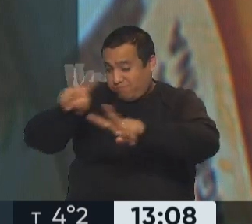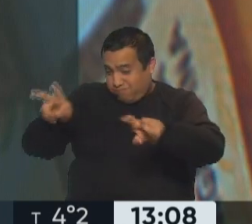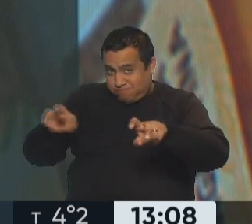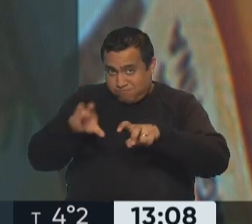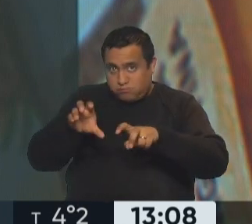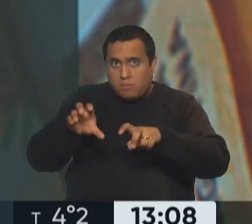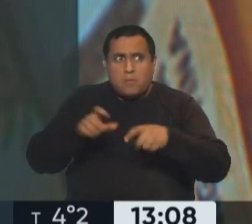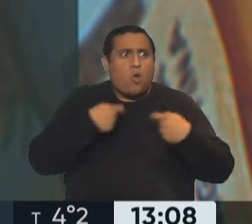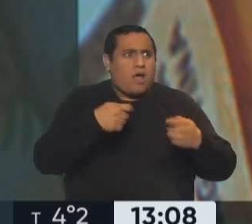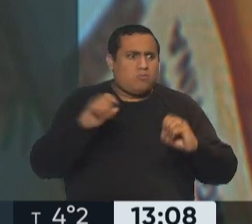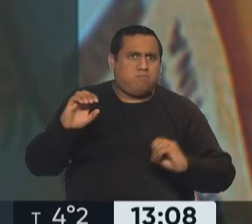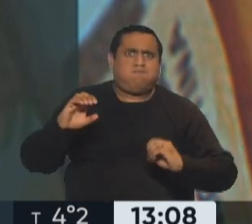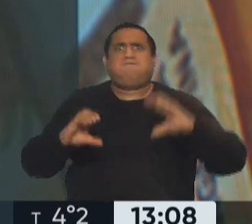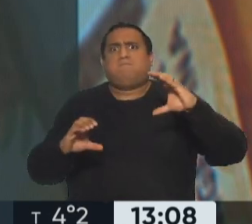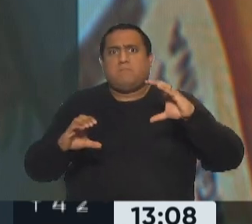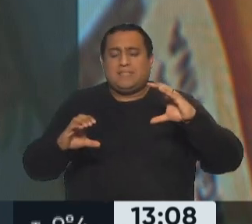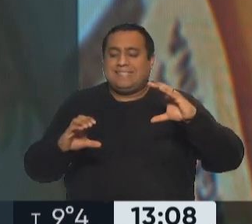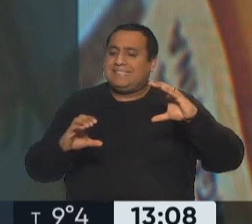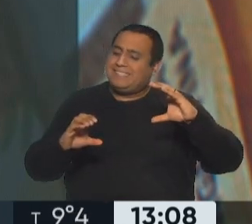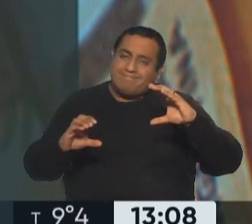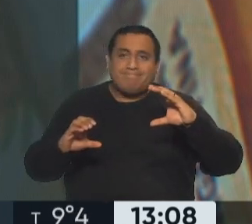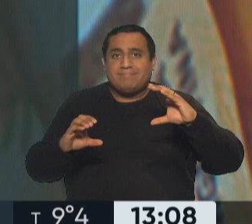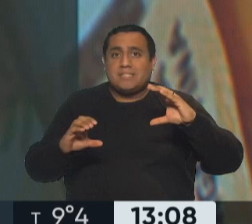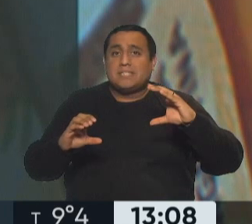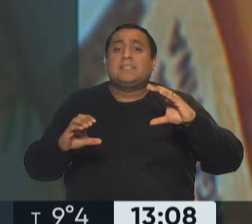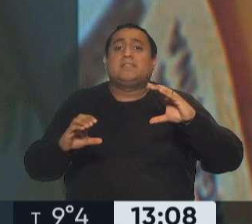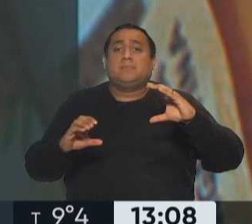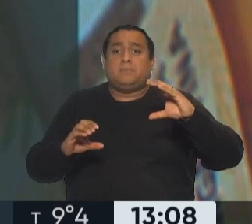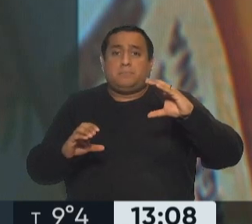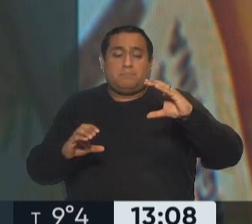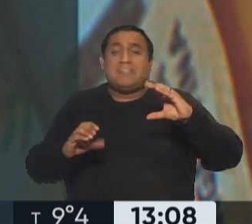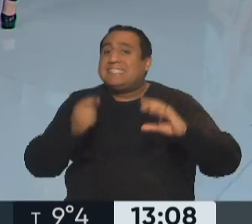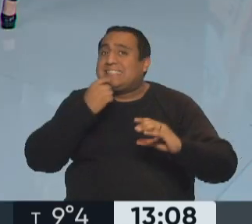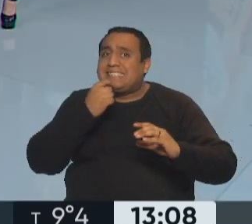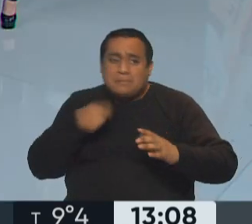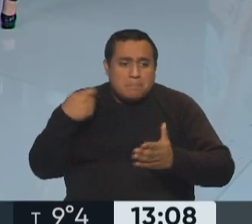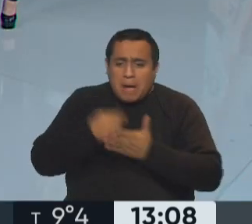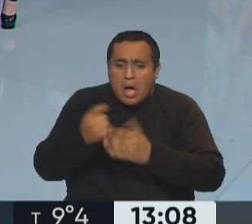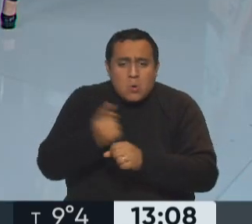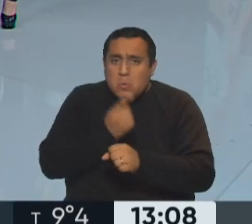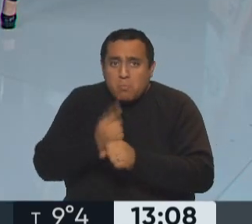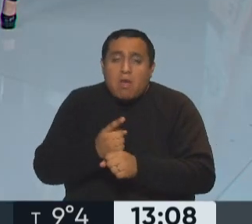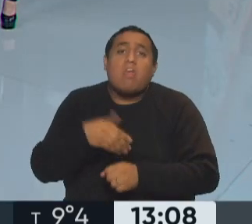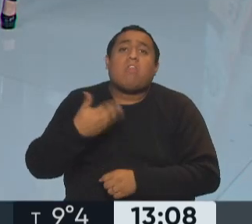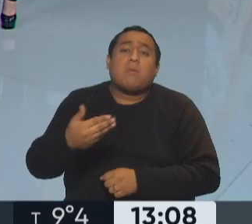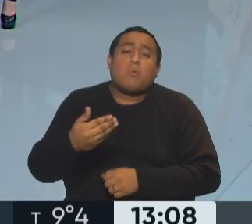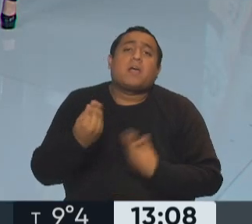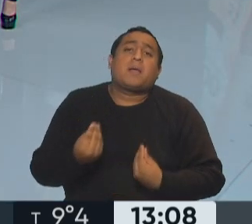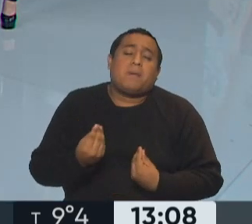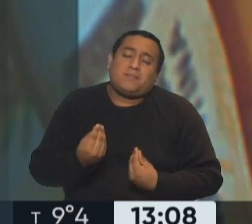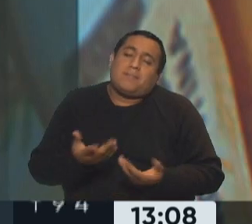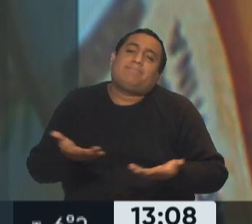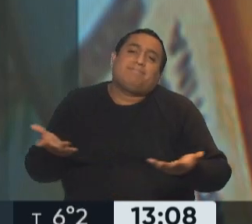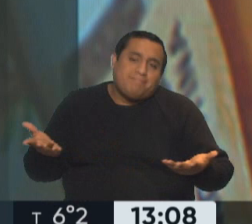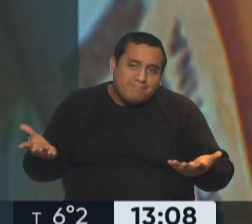puede tener el déficit que pueda financiar. Si el déficit que uno tiene es difícil de financiarlo, lo que empiezan a pasar son estas cosas, que uno de